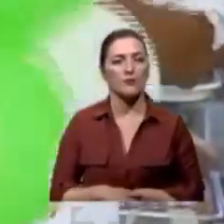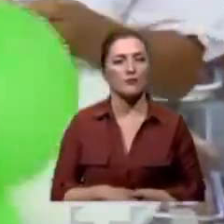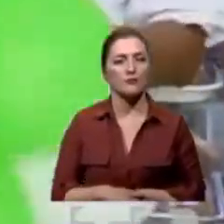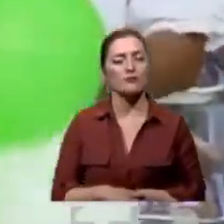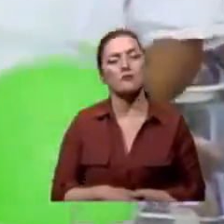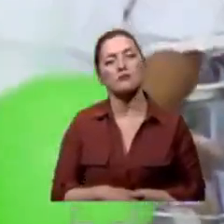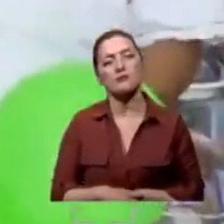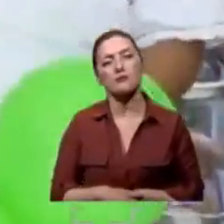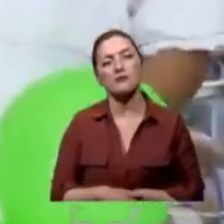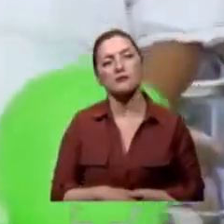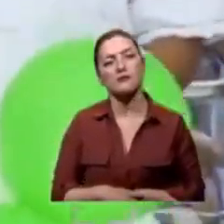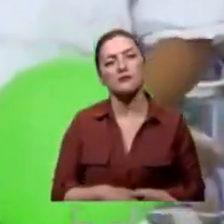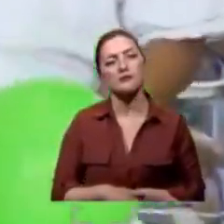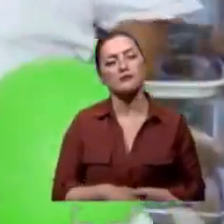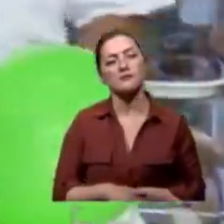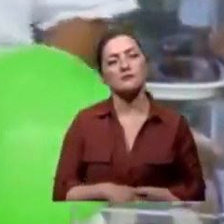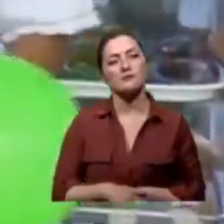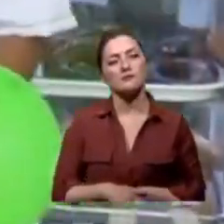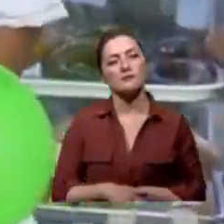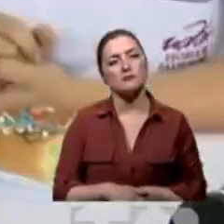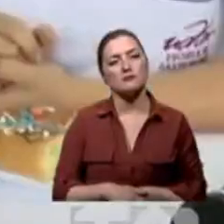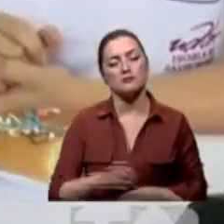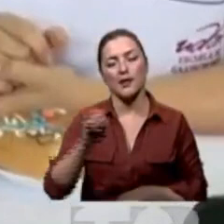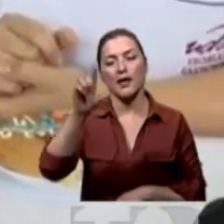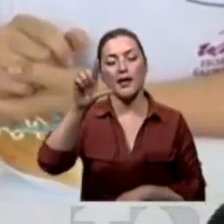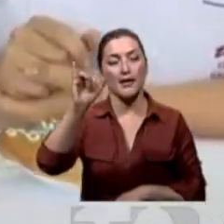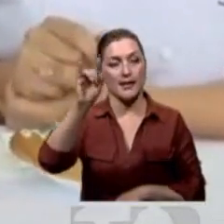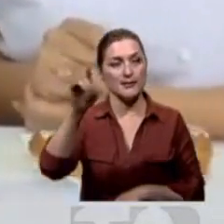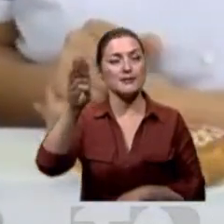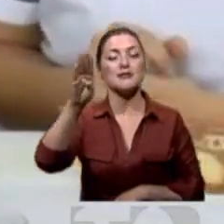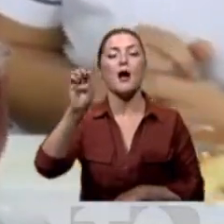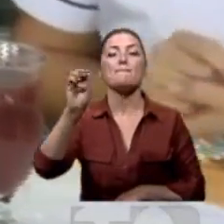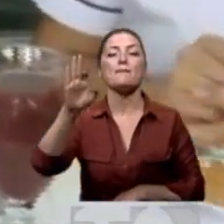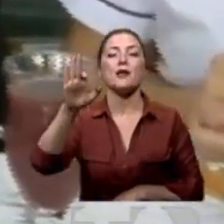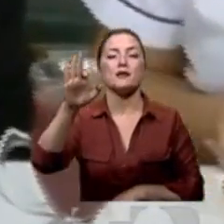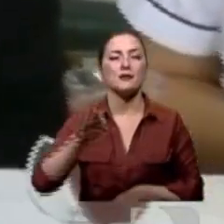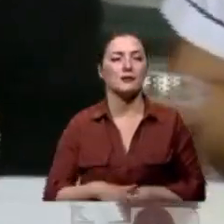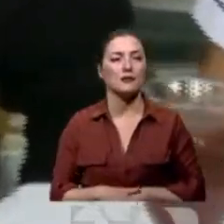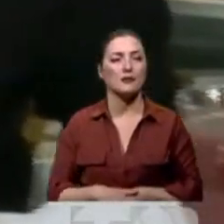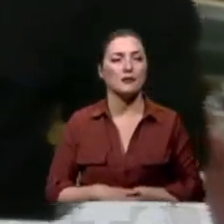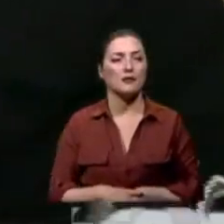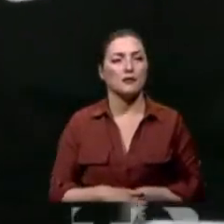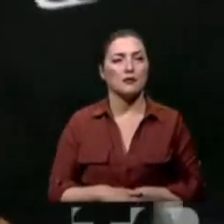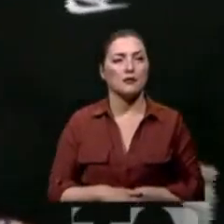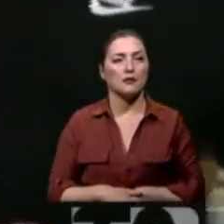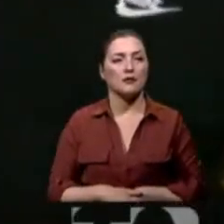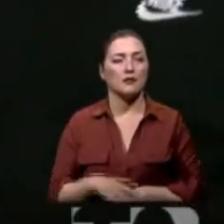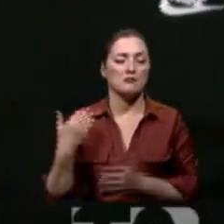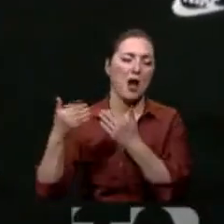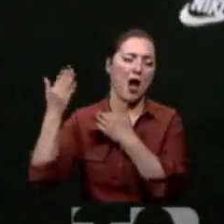panificadora El Marqués. Finalizamos con nuestra querida Elizabeth Cabezas. Bueno, una guagua